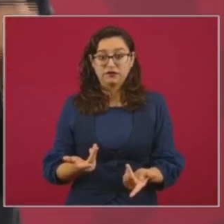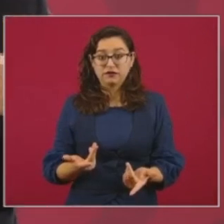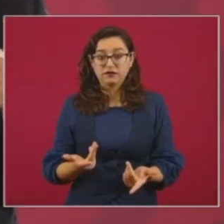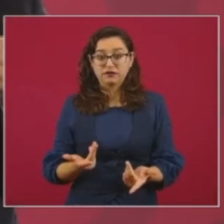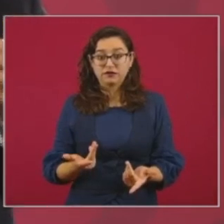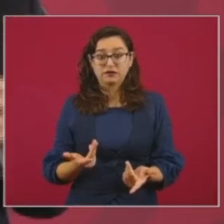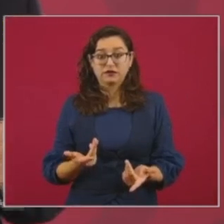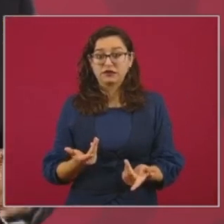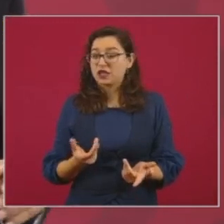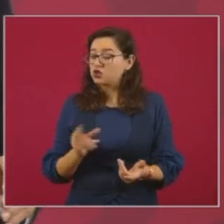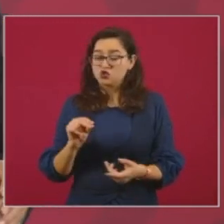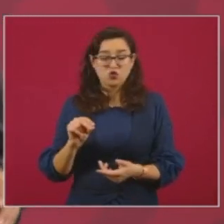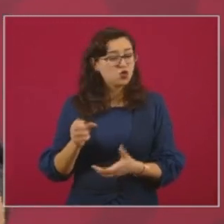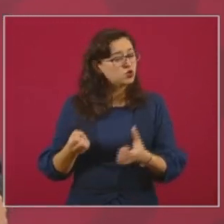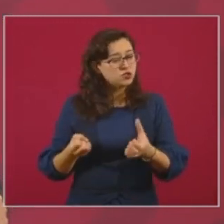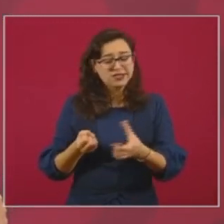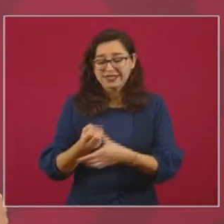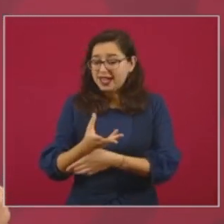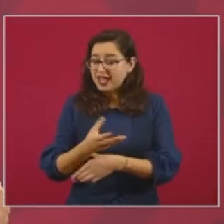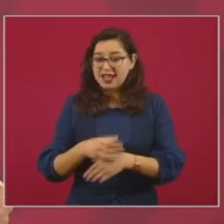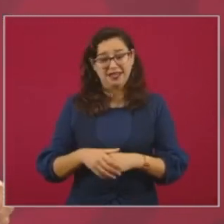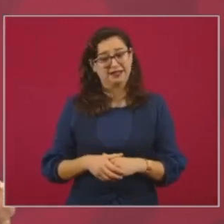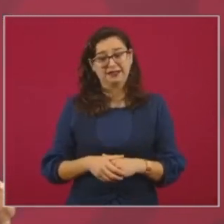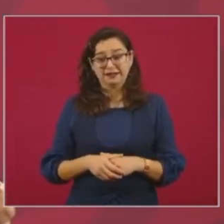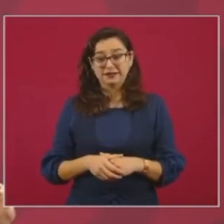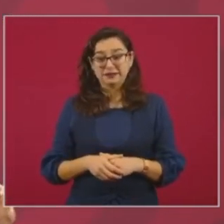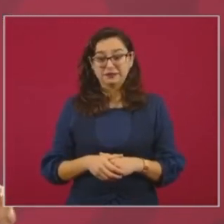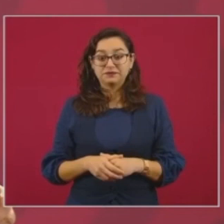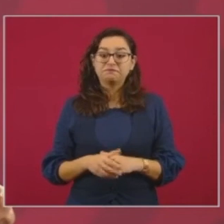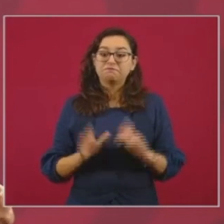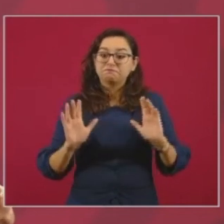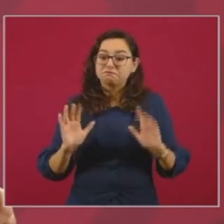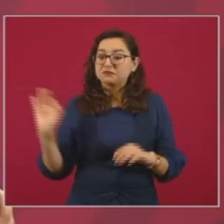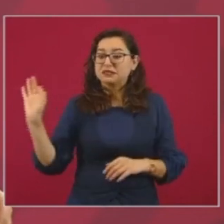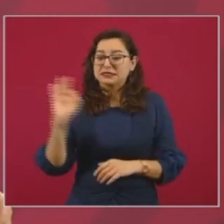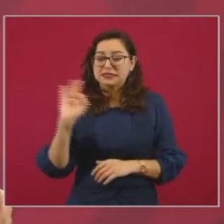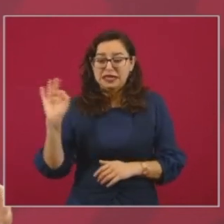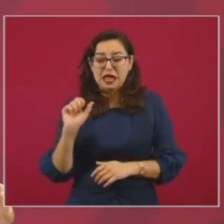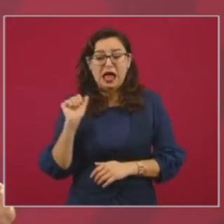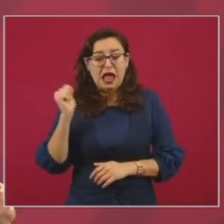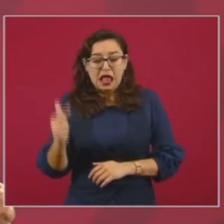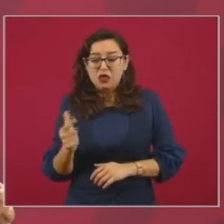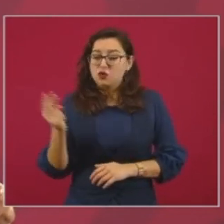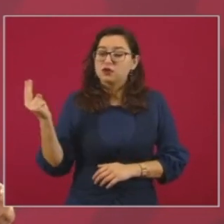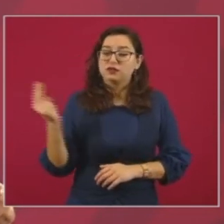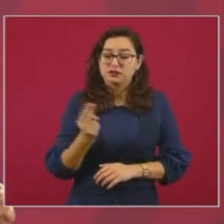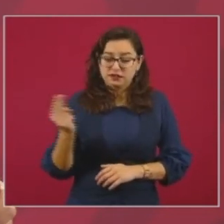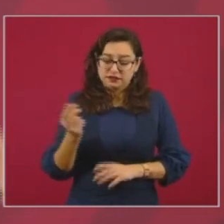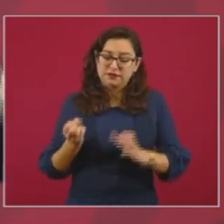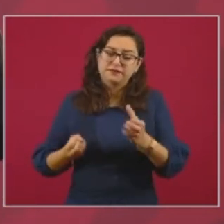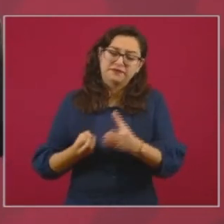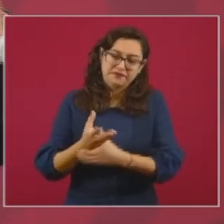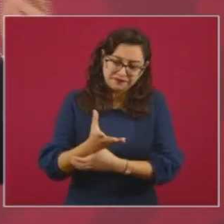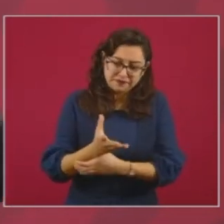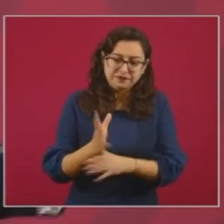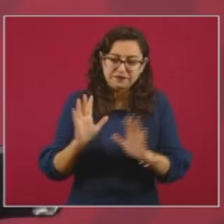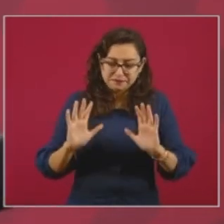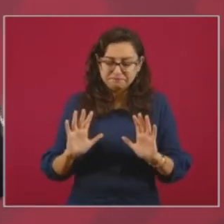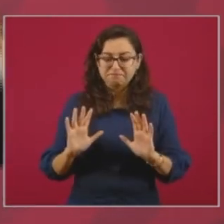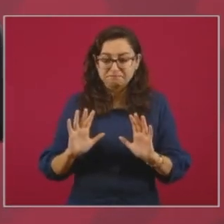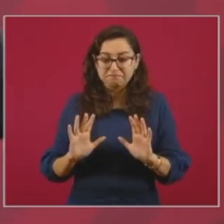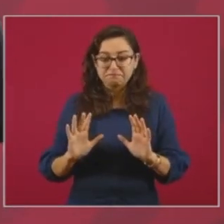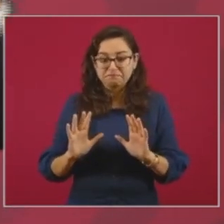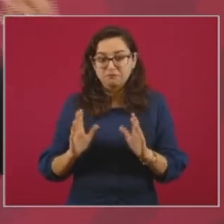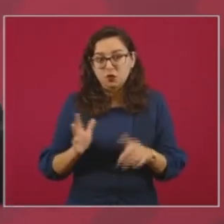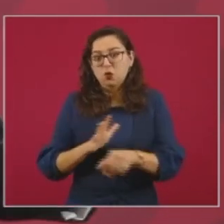o solo salir a la calle por lo indispensable, que es